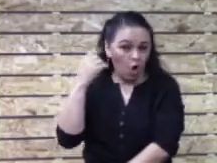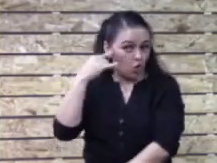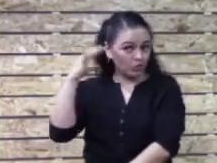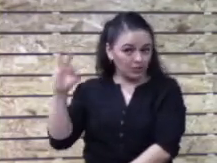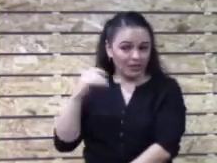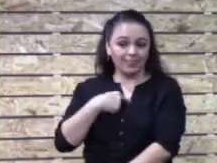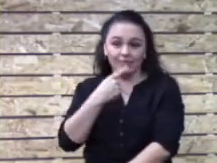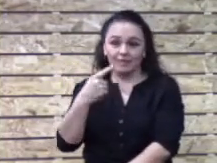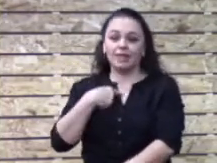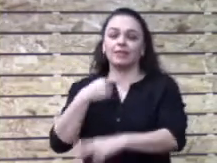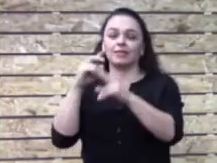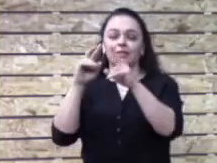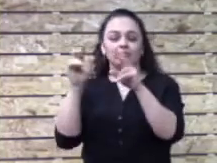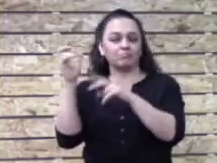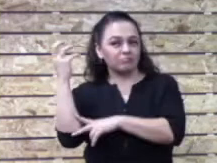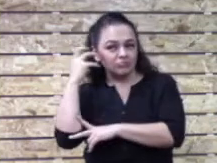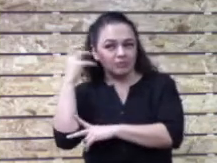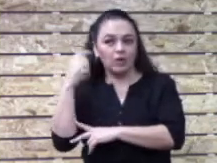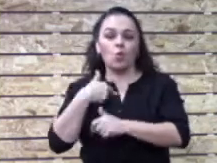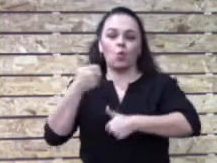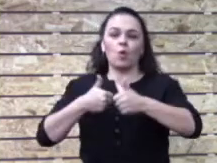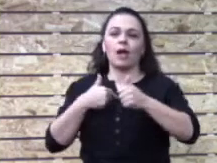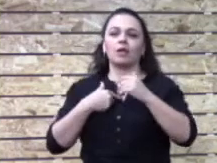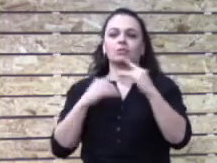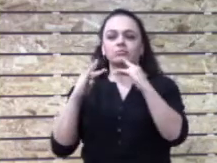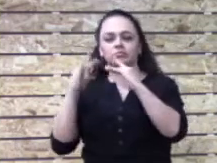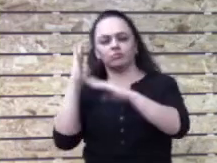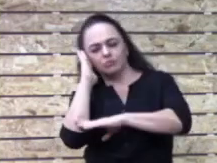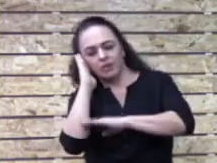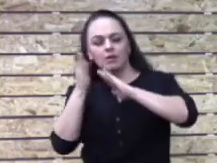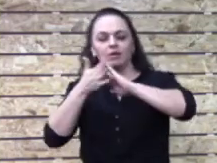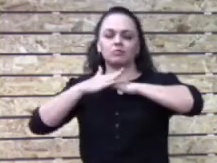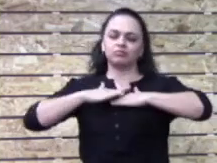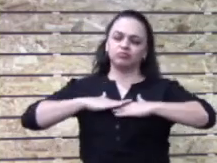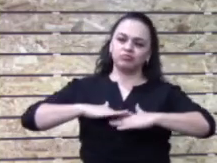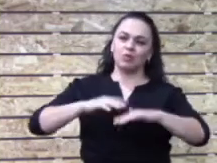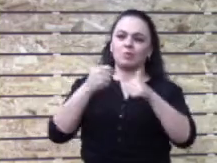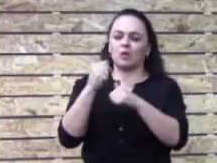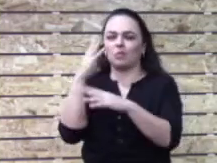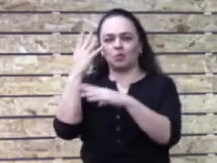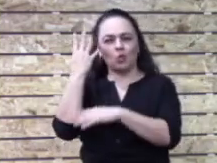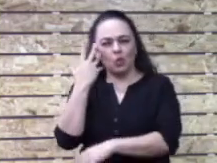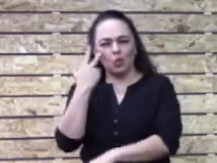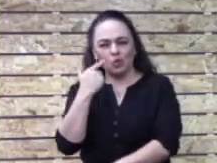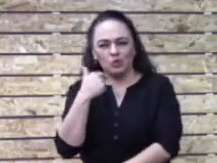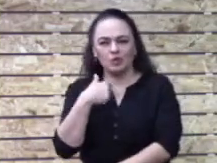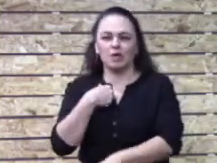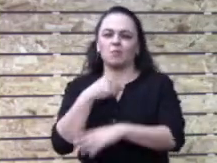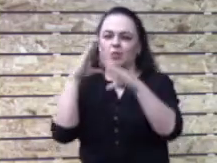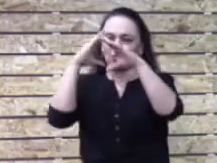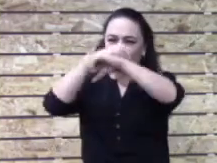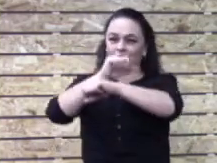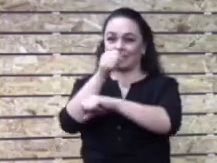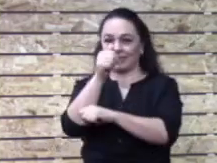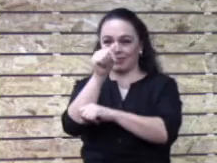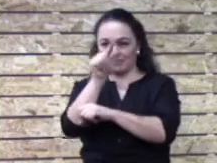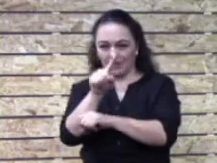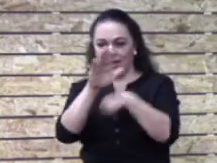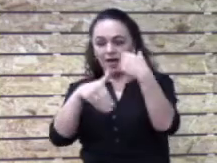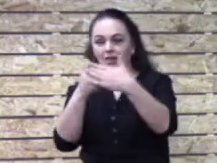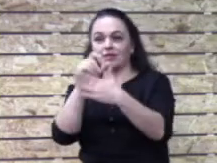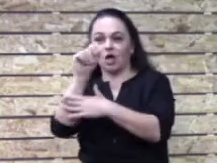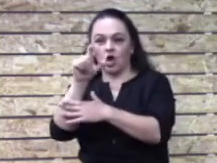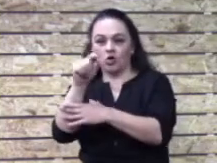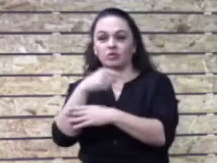las 10:30 de la noche, de martes a sábado, por esta querida cadena radial de hermanos creyentes en el Señor que